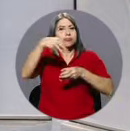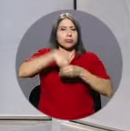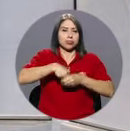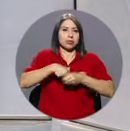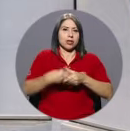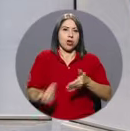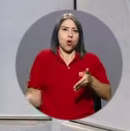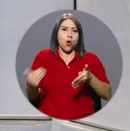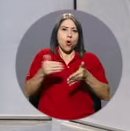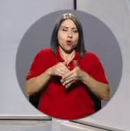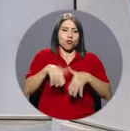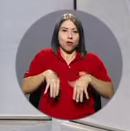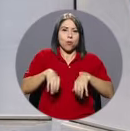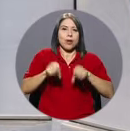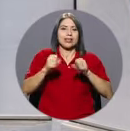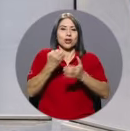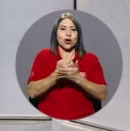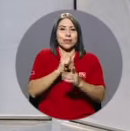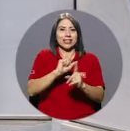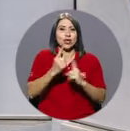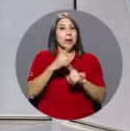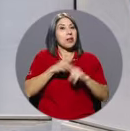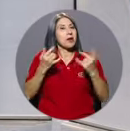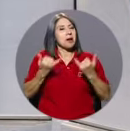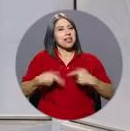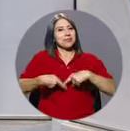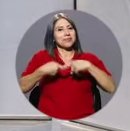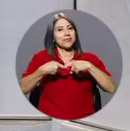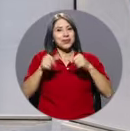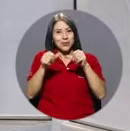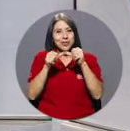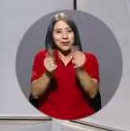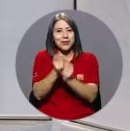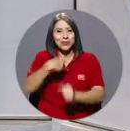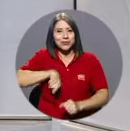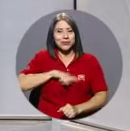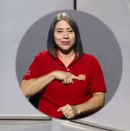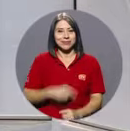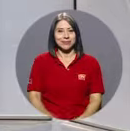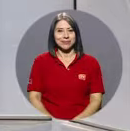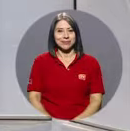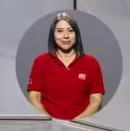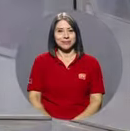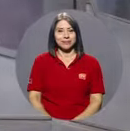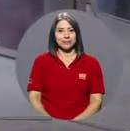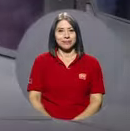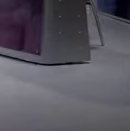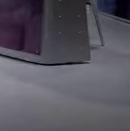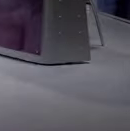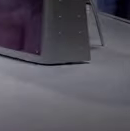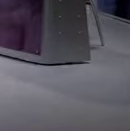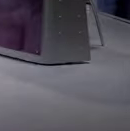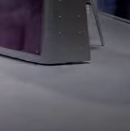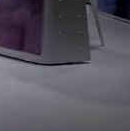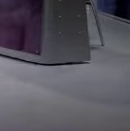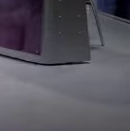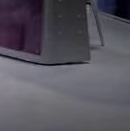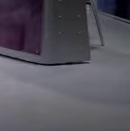la recuperación económica y social del país. Pero ahorita vamos a ir a una pausa, quédese con una mirada que ya volvemos.